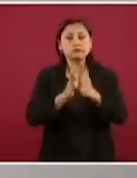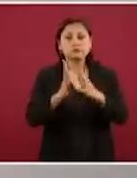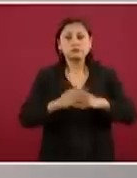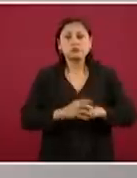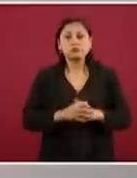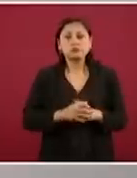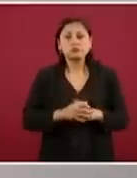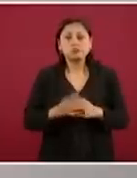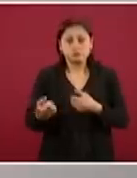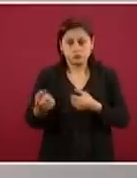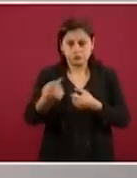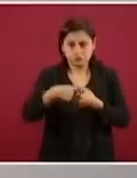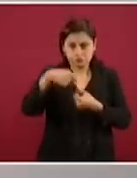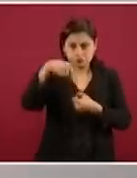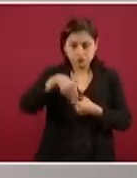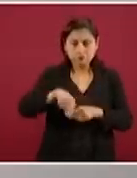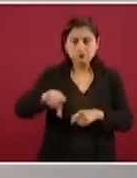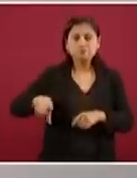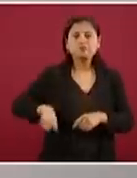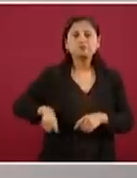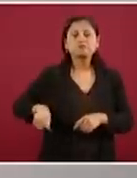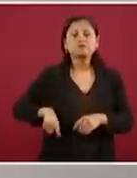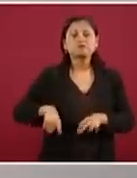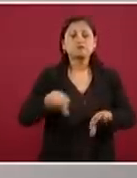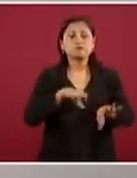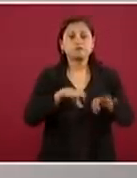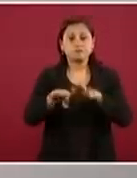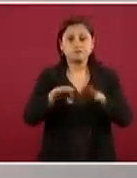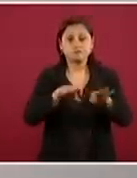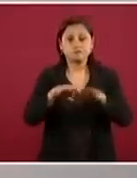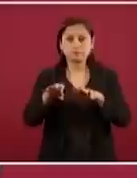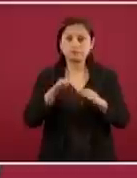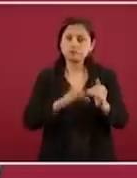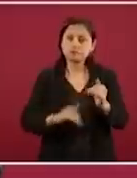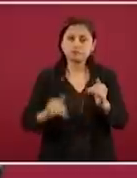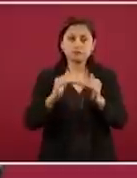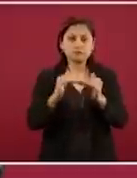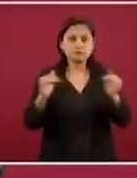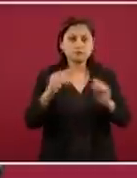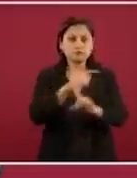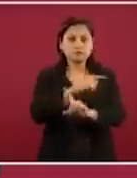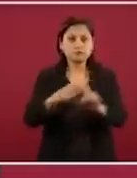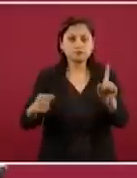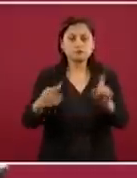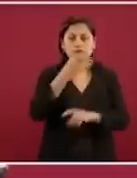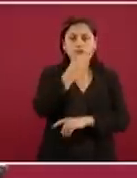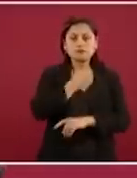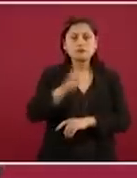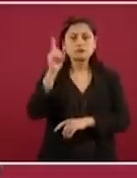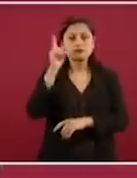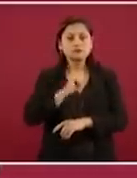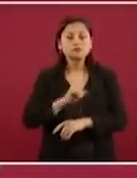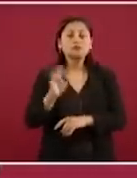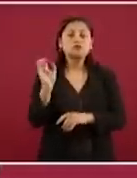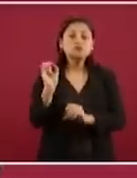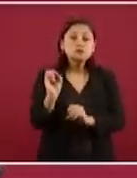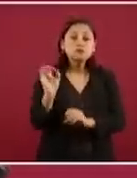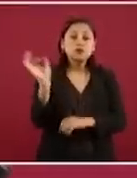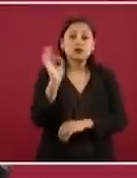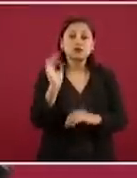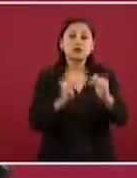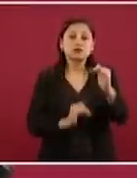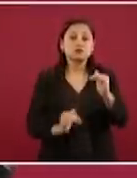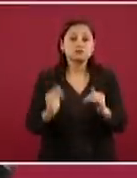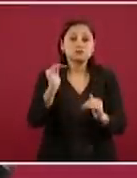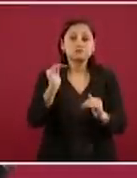en el gobierno, o sea, la misma proporción y a lo mejor hasta más.